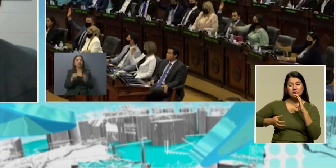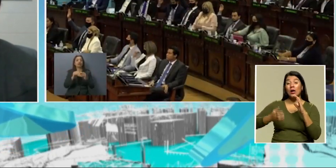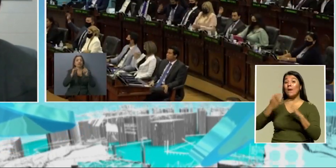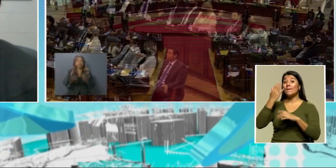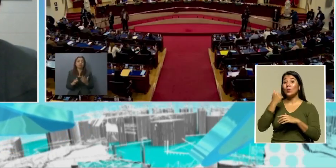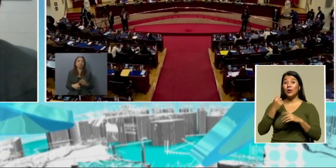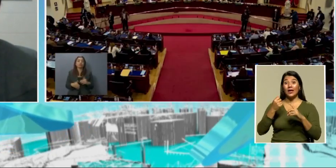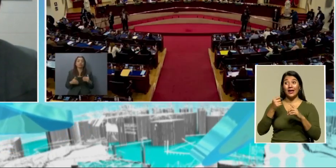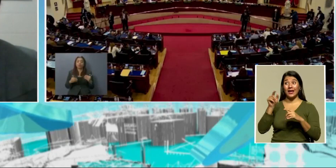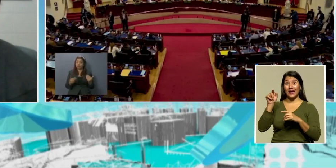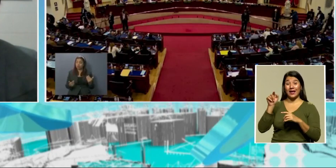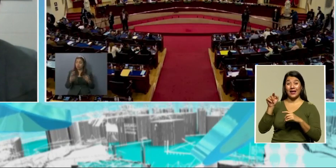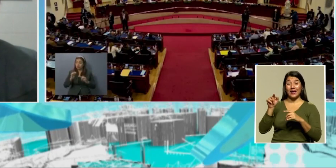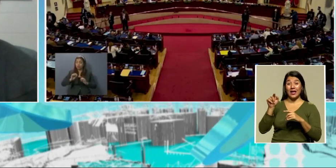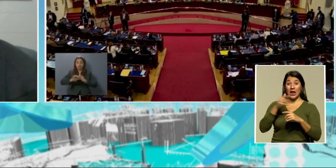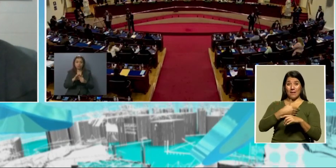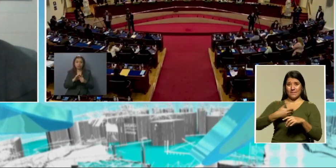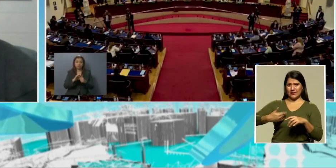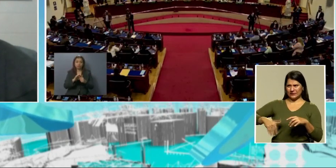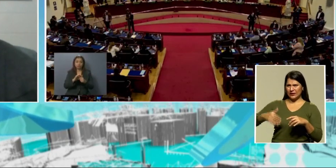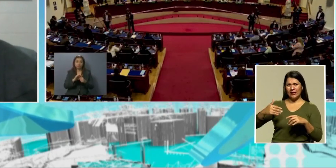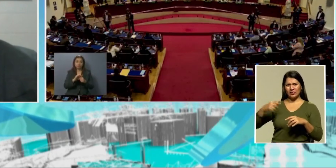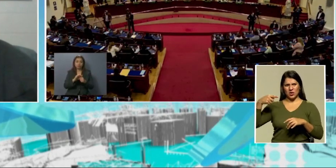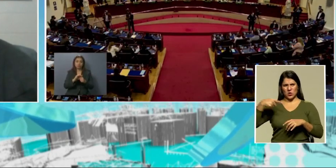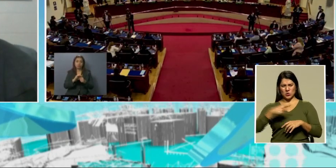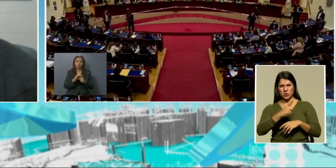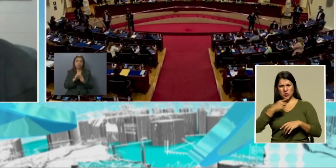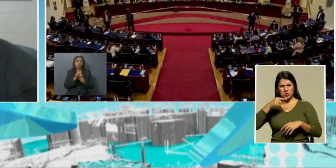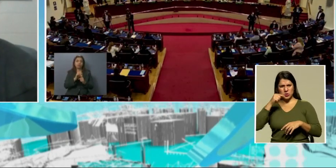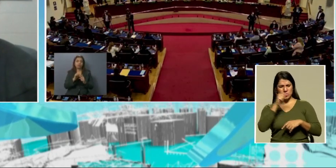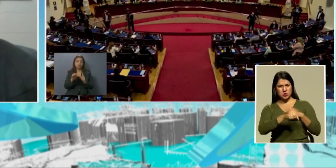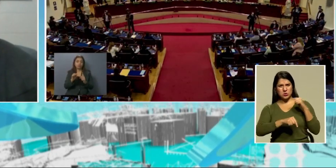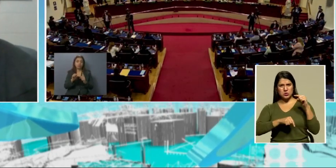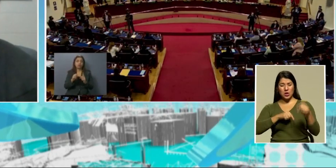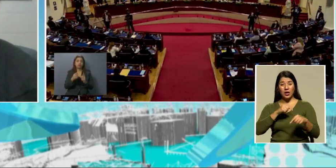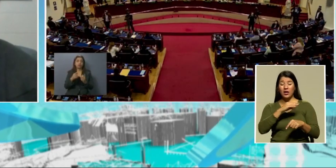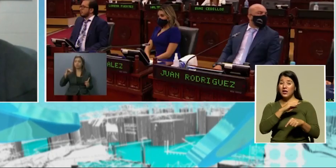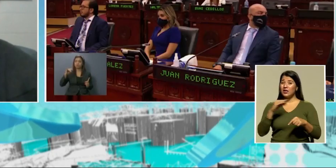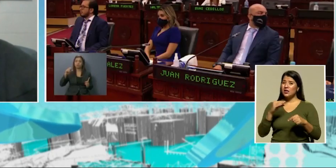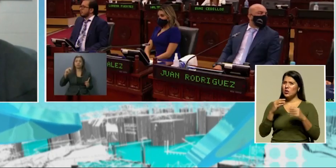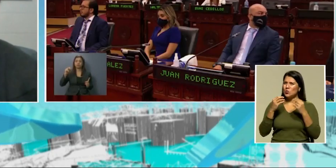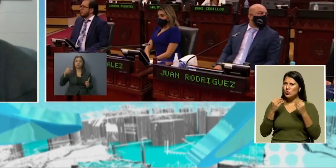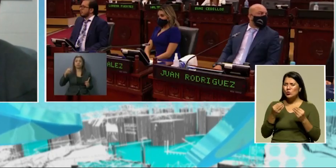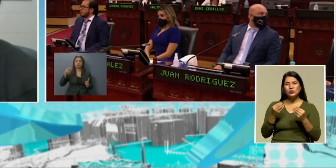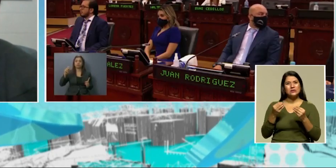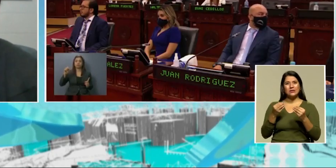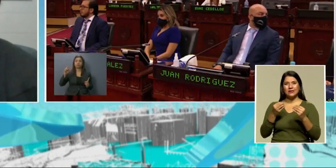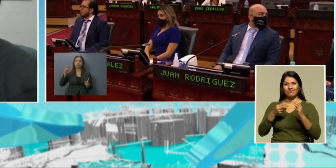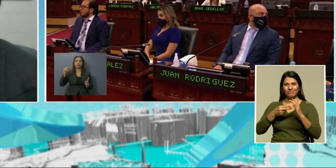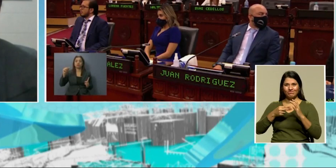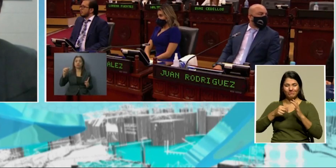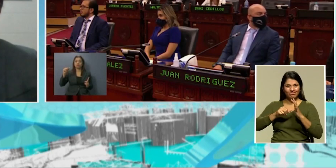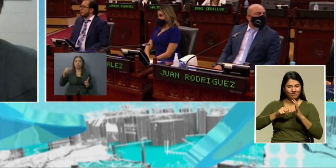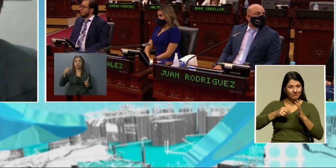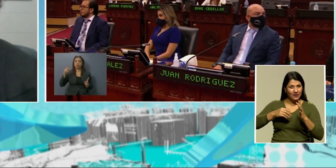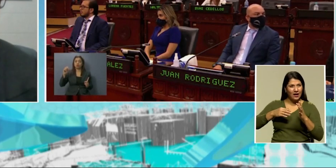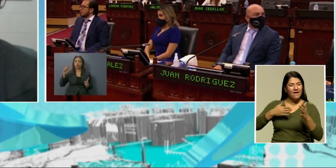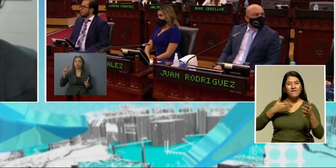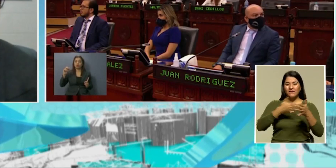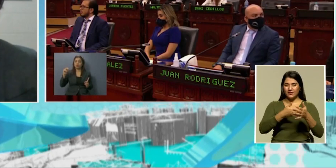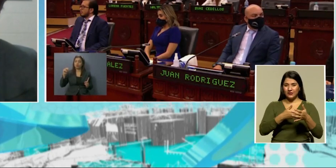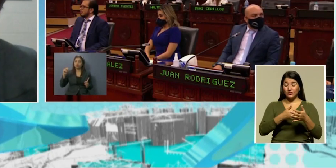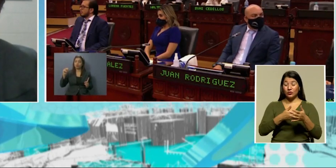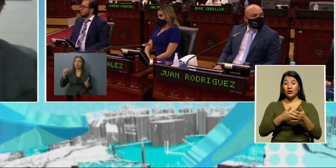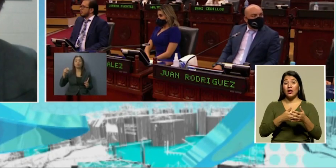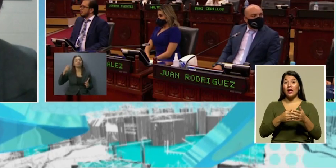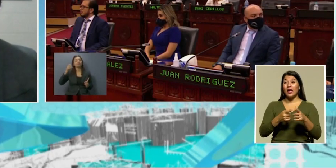la presidencia hemos recibido ataques y mucha estigmatización. Se nos confunde habitualmente,